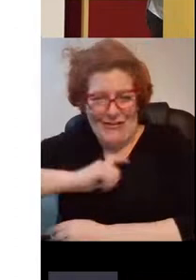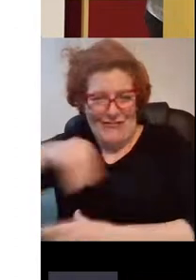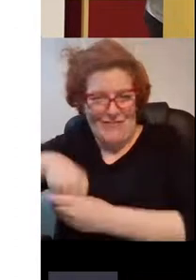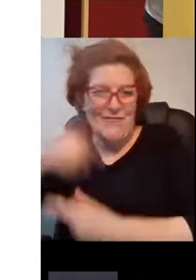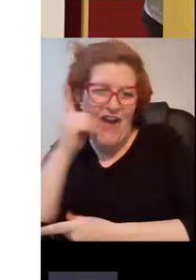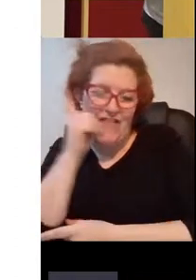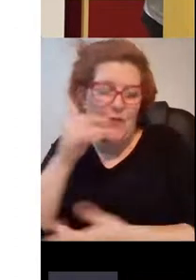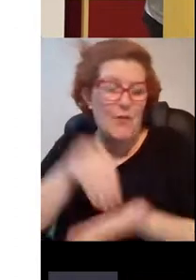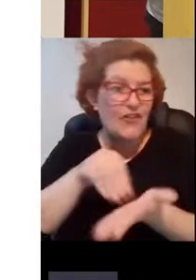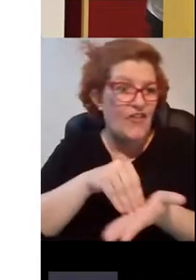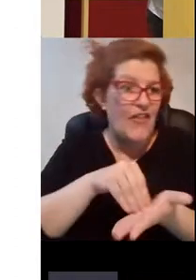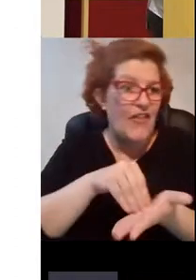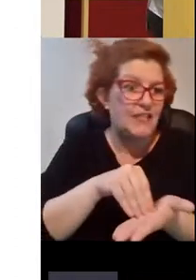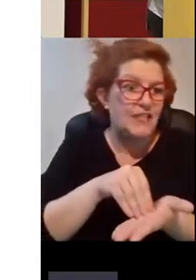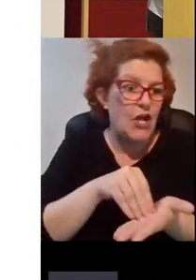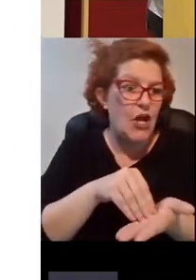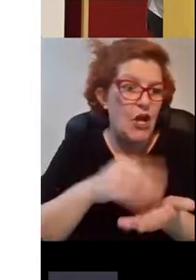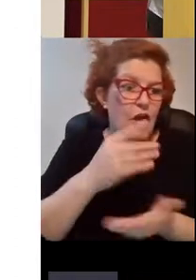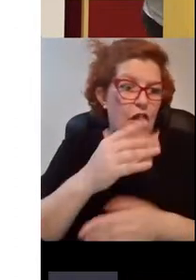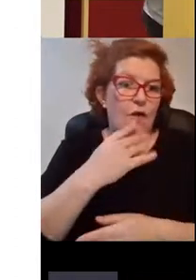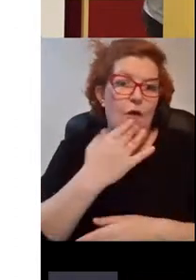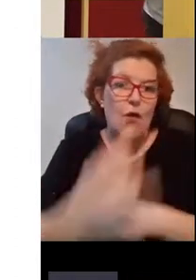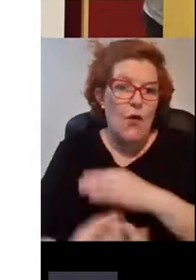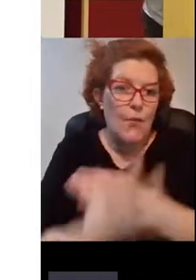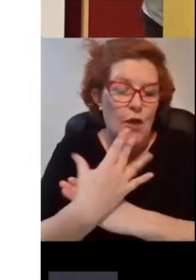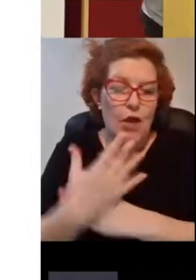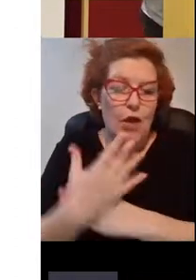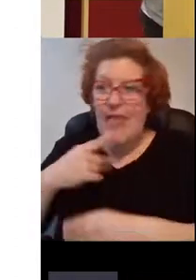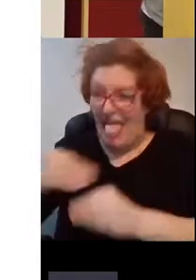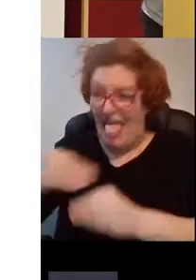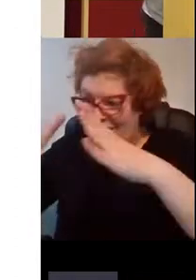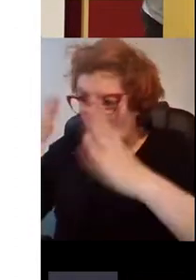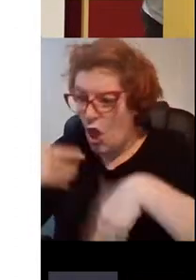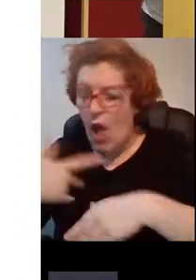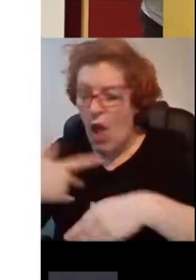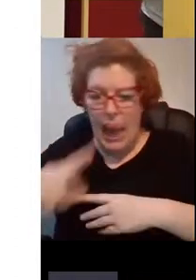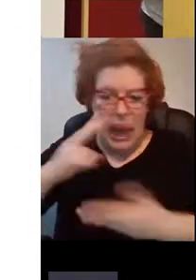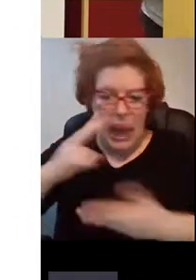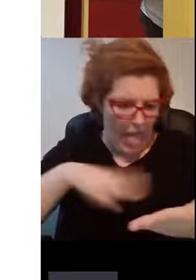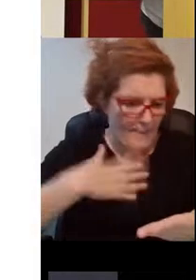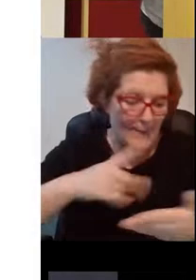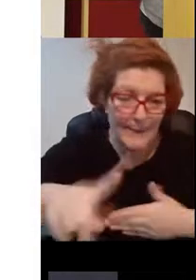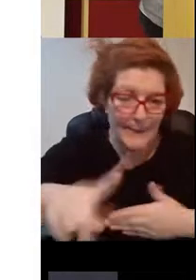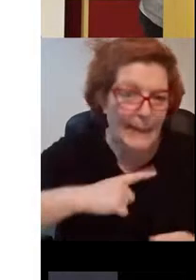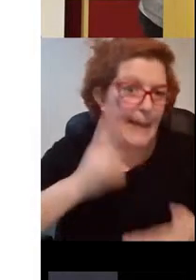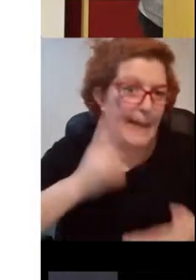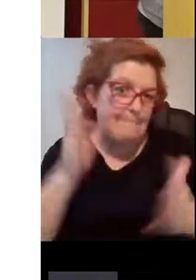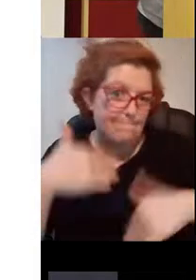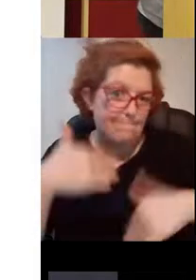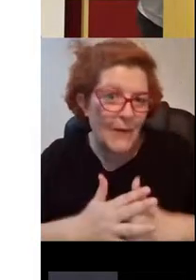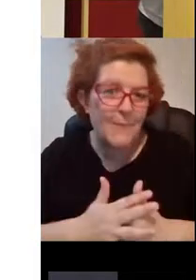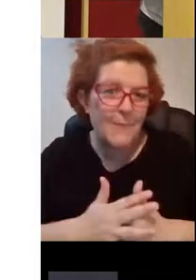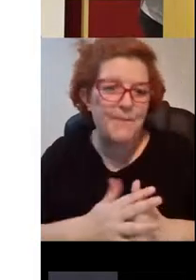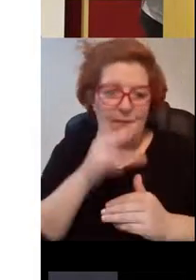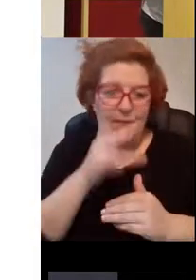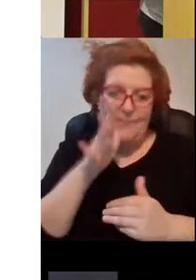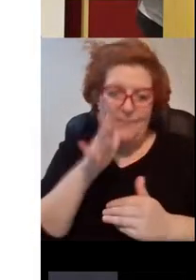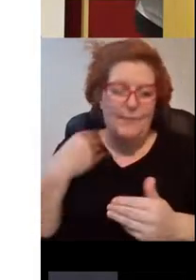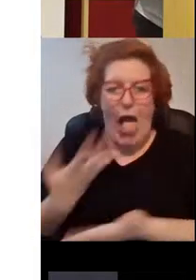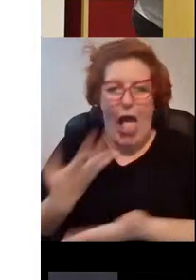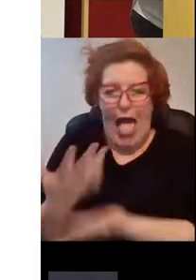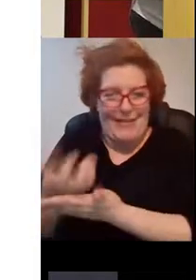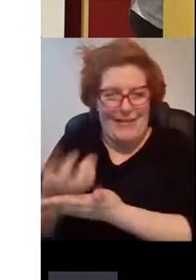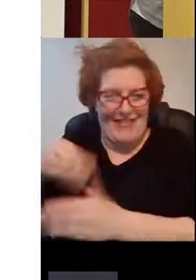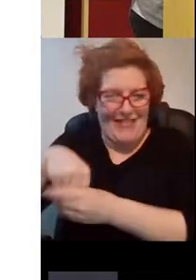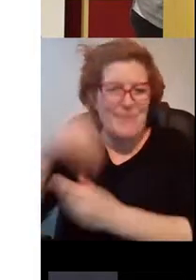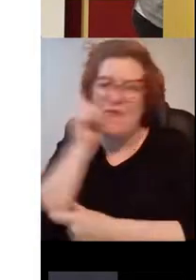activar muchas veces las notificaciones del foro, no las tienen activadas, dicen que no leen los mensajes. Bueno, con la aplicación en el móvil es súper